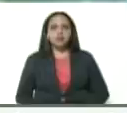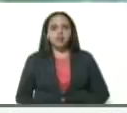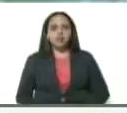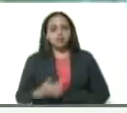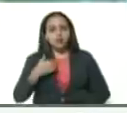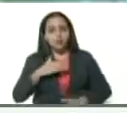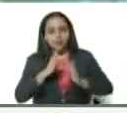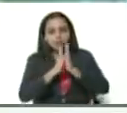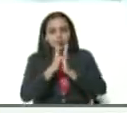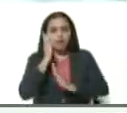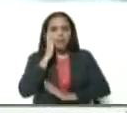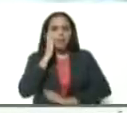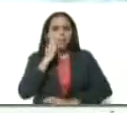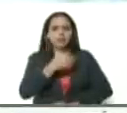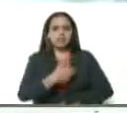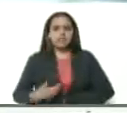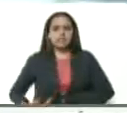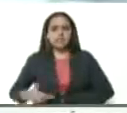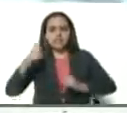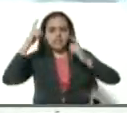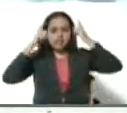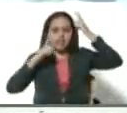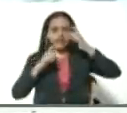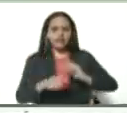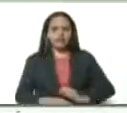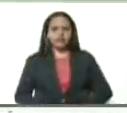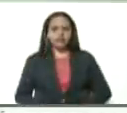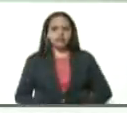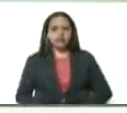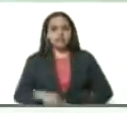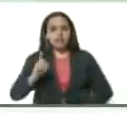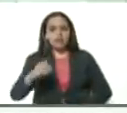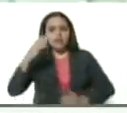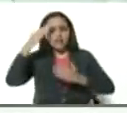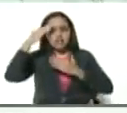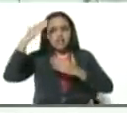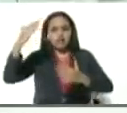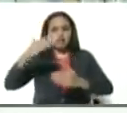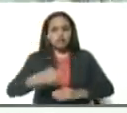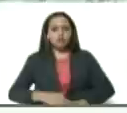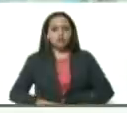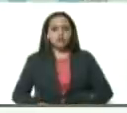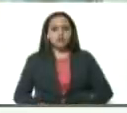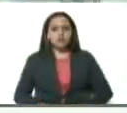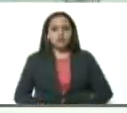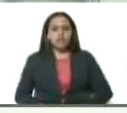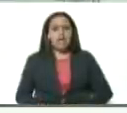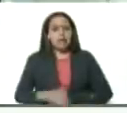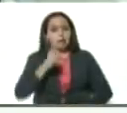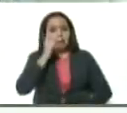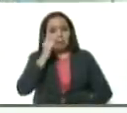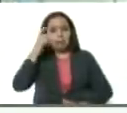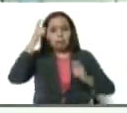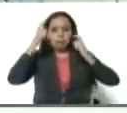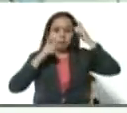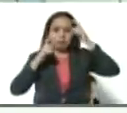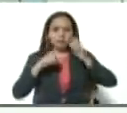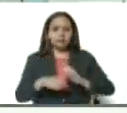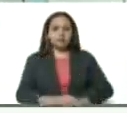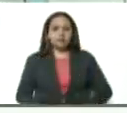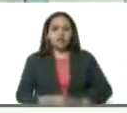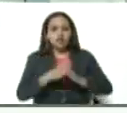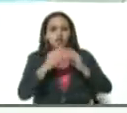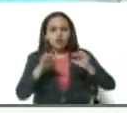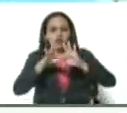Elena. Mi saludo al maestro Hugo de los Reyes, el Roble de los Llanos, y a toda